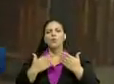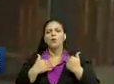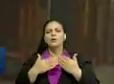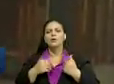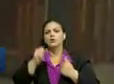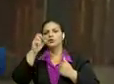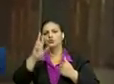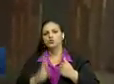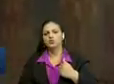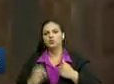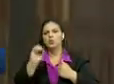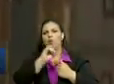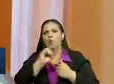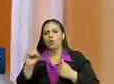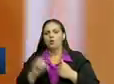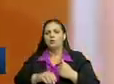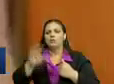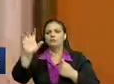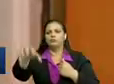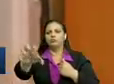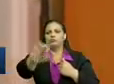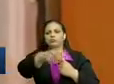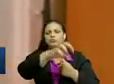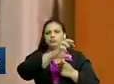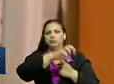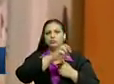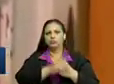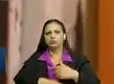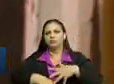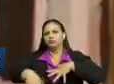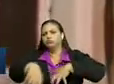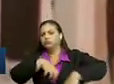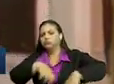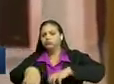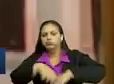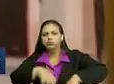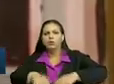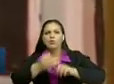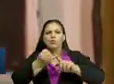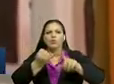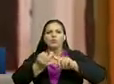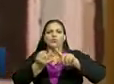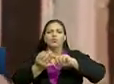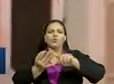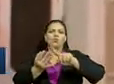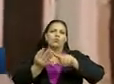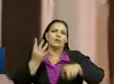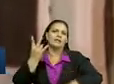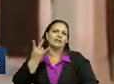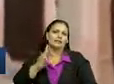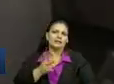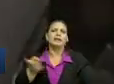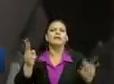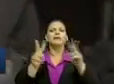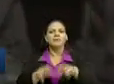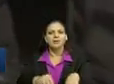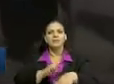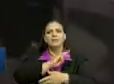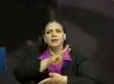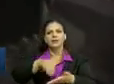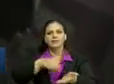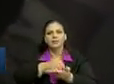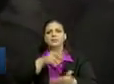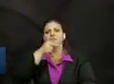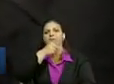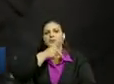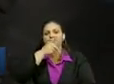y el sur de la urbe Huancavilca. Uno más se desarrolló en la ciudad de Puerto Viejo, capital de la provincia de Manabí. Se conoció